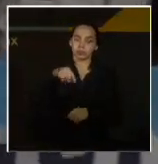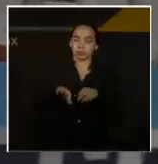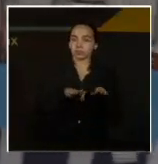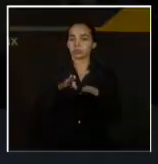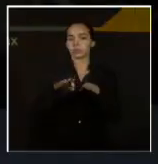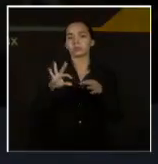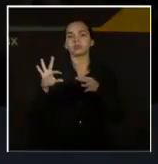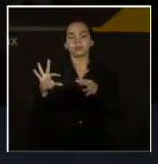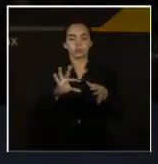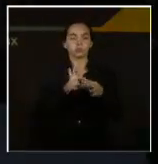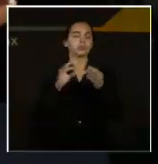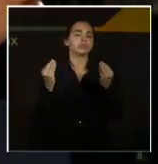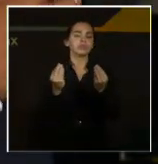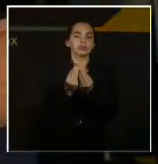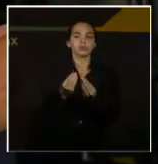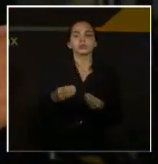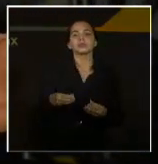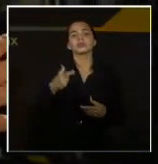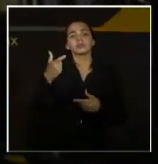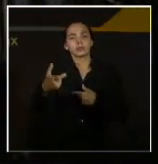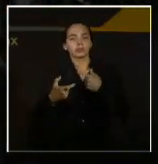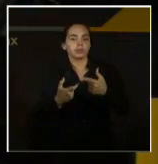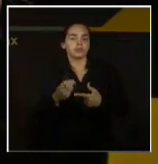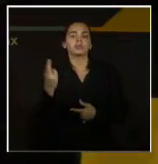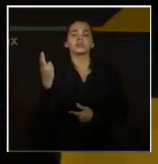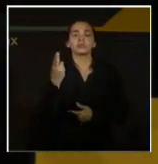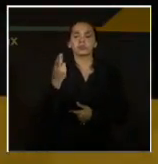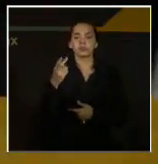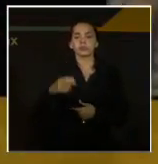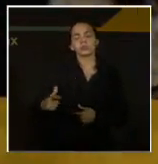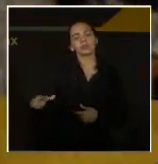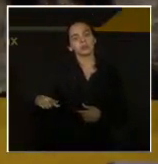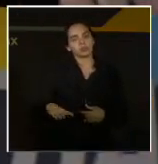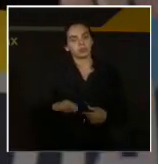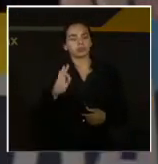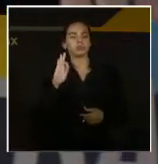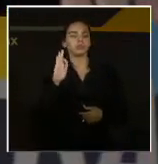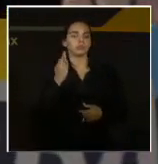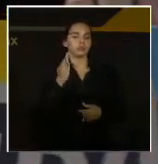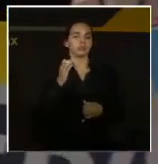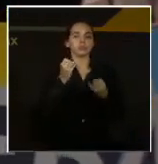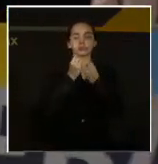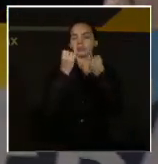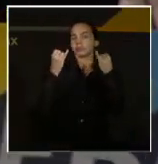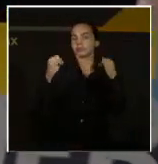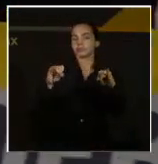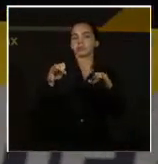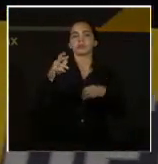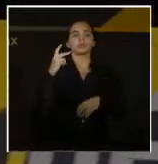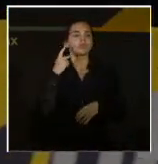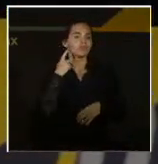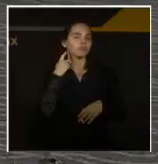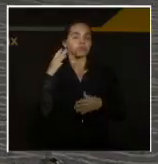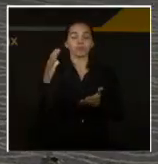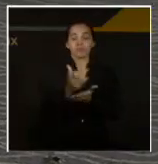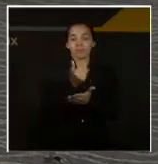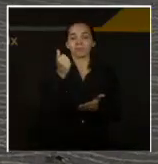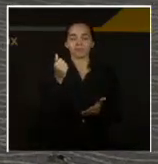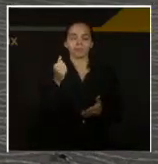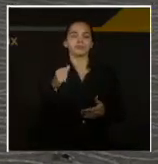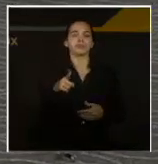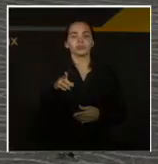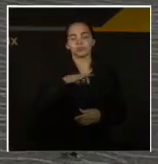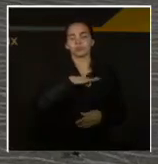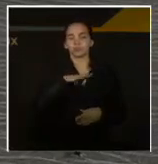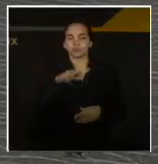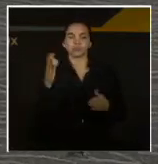trabajo juntos y vayamos a hacer las gestiones con el gobierno federal, independientemente de cualquiera que resulte el ganador, y las